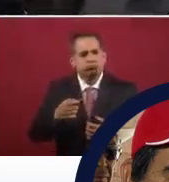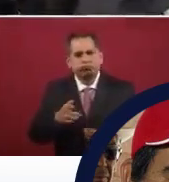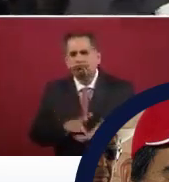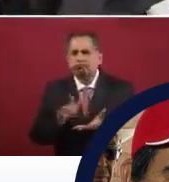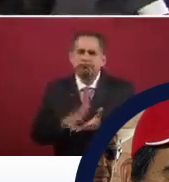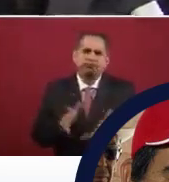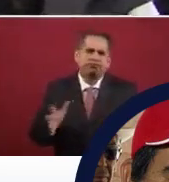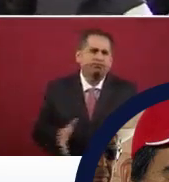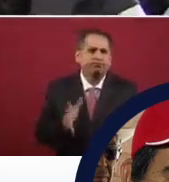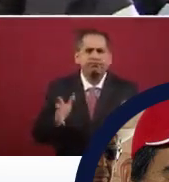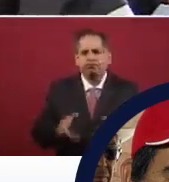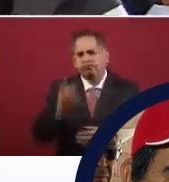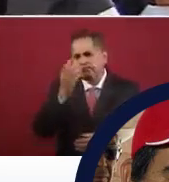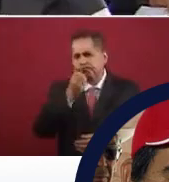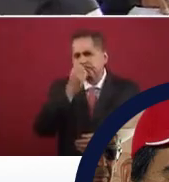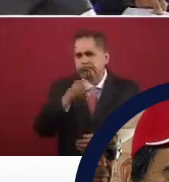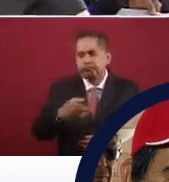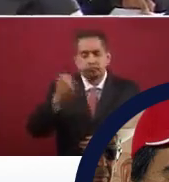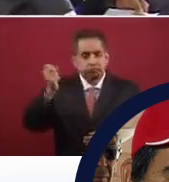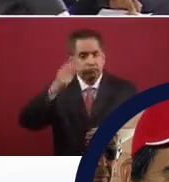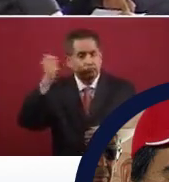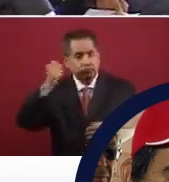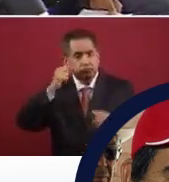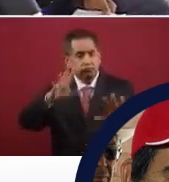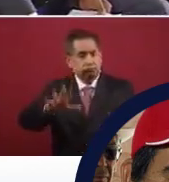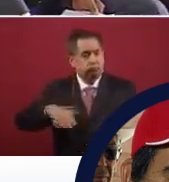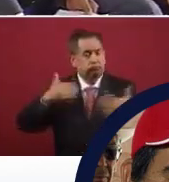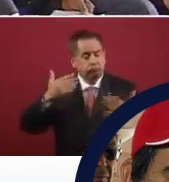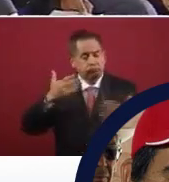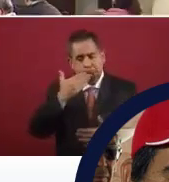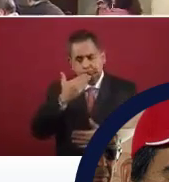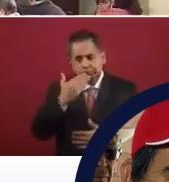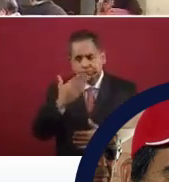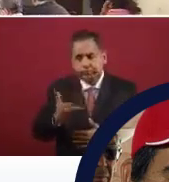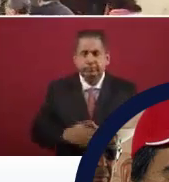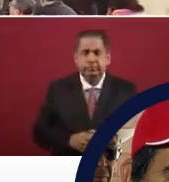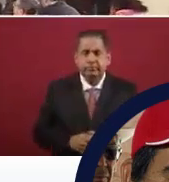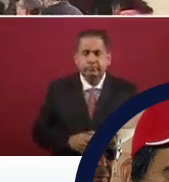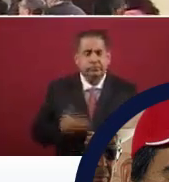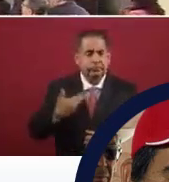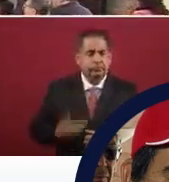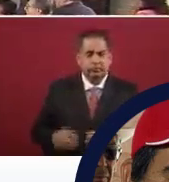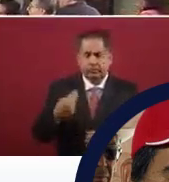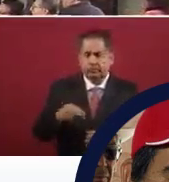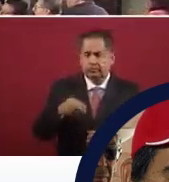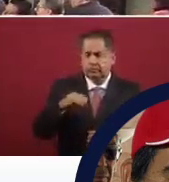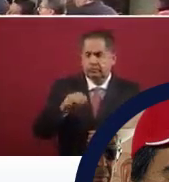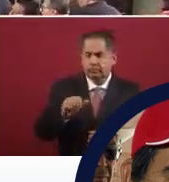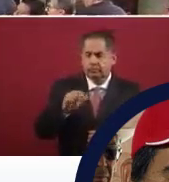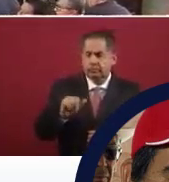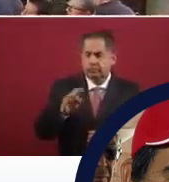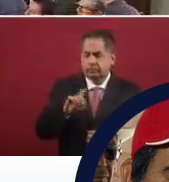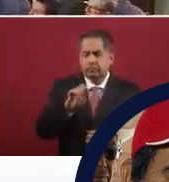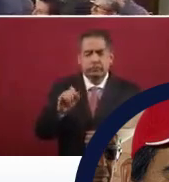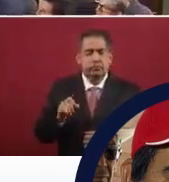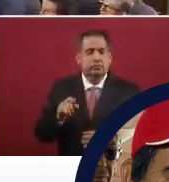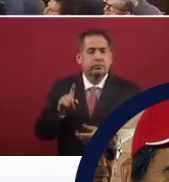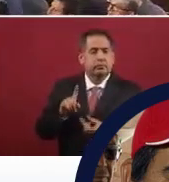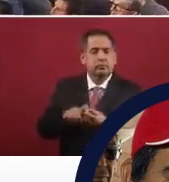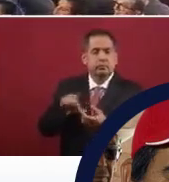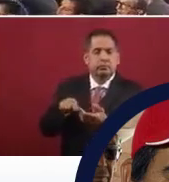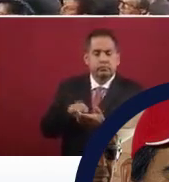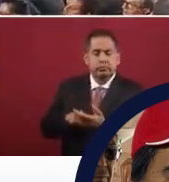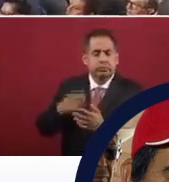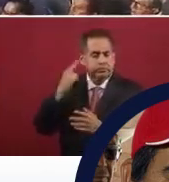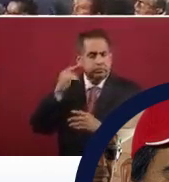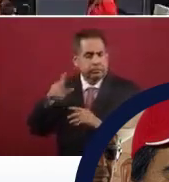desarrollo dentro de la comunidad también, pero no tienen por qué afectar a las comunidades indígenas directamente,